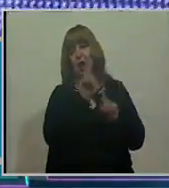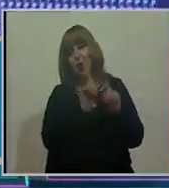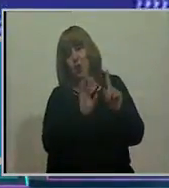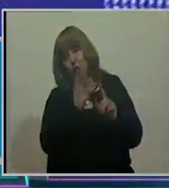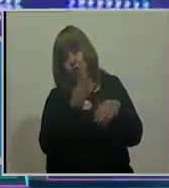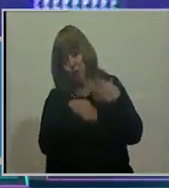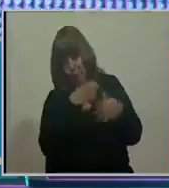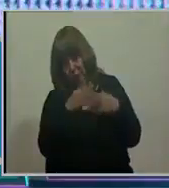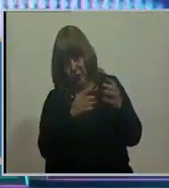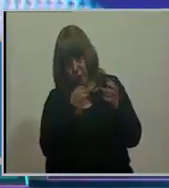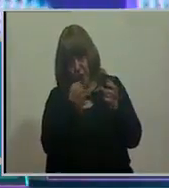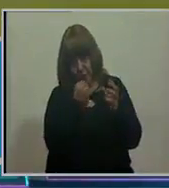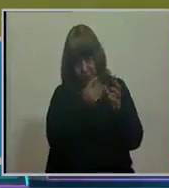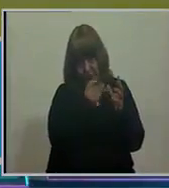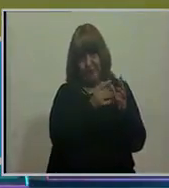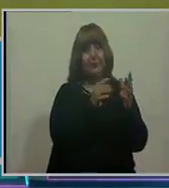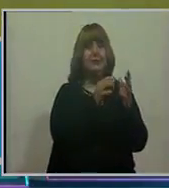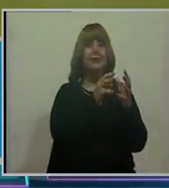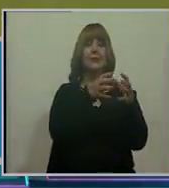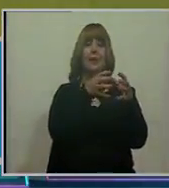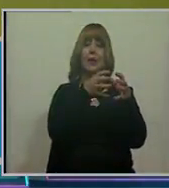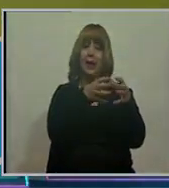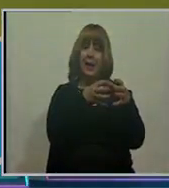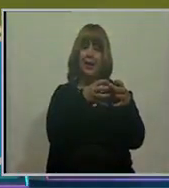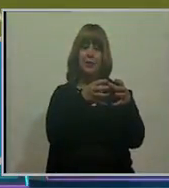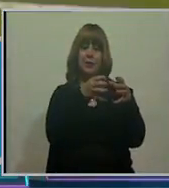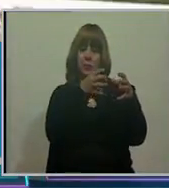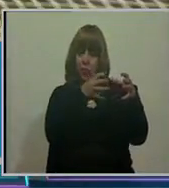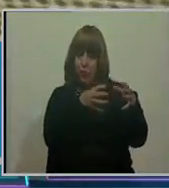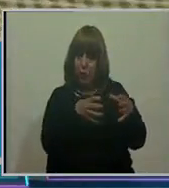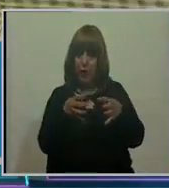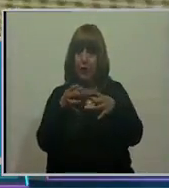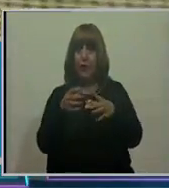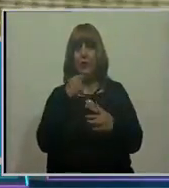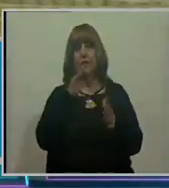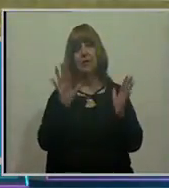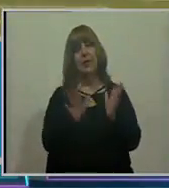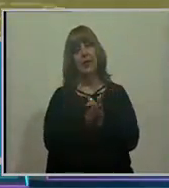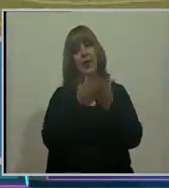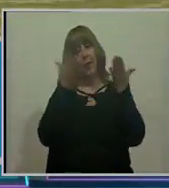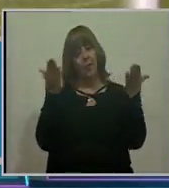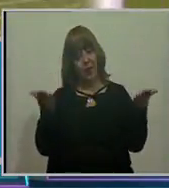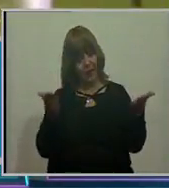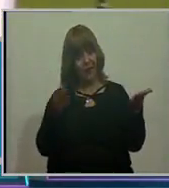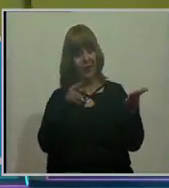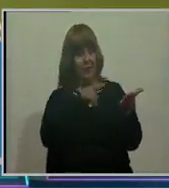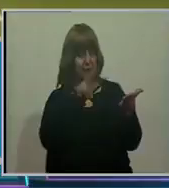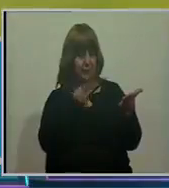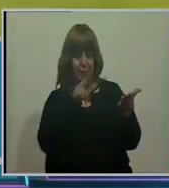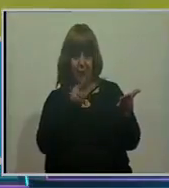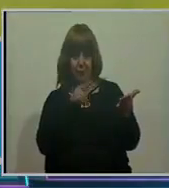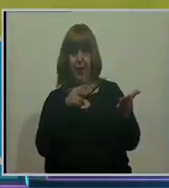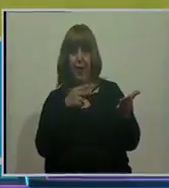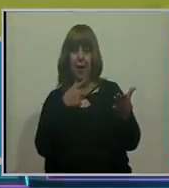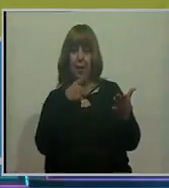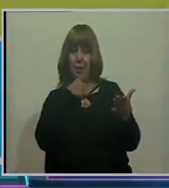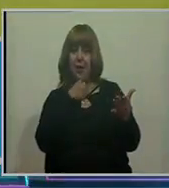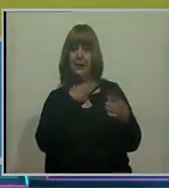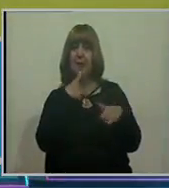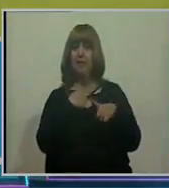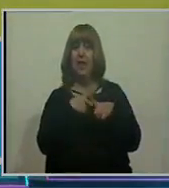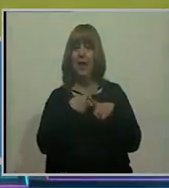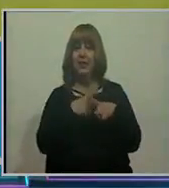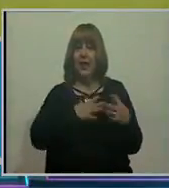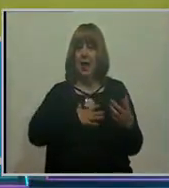Robinson. Speedy Robles. Claro. Lo que sucede es que cuenta una revista que ellos participaron de una fiesta